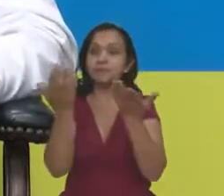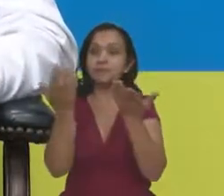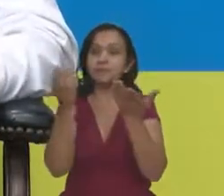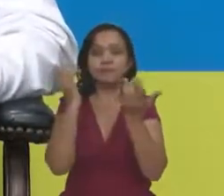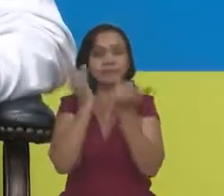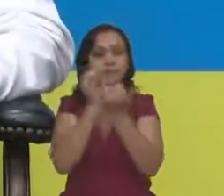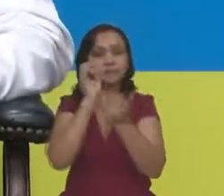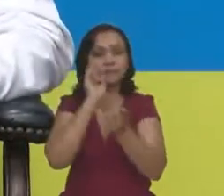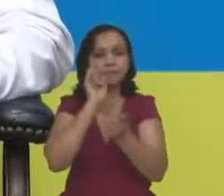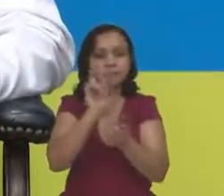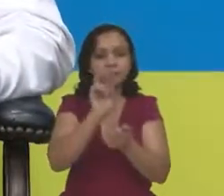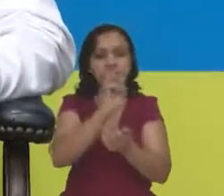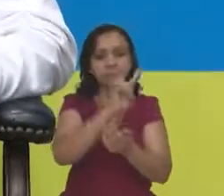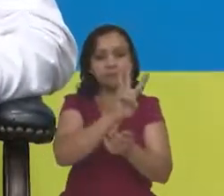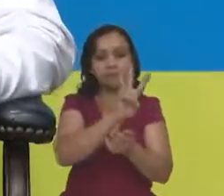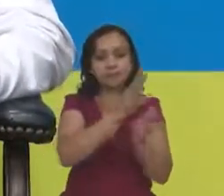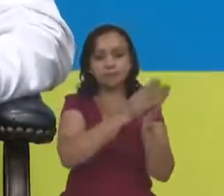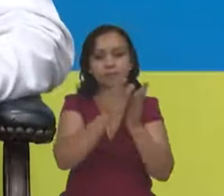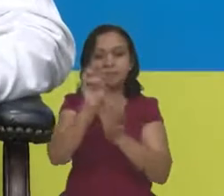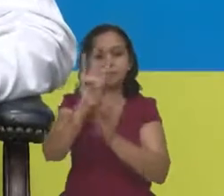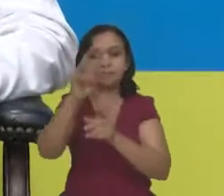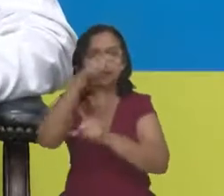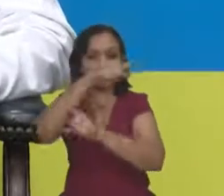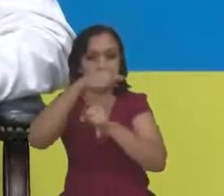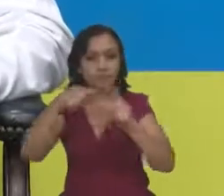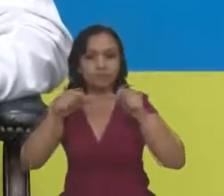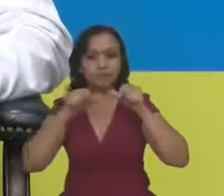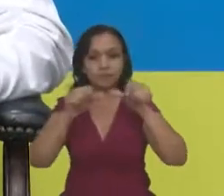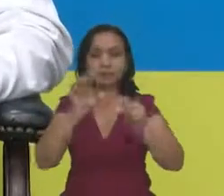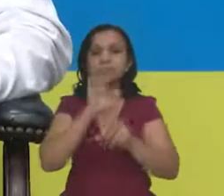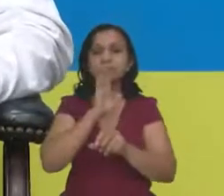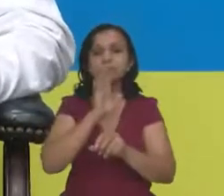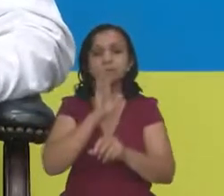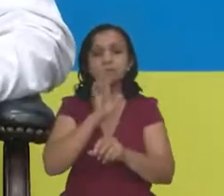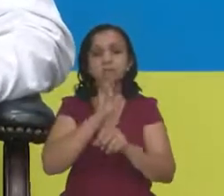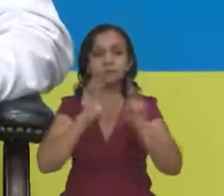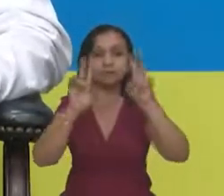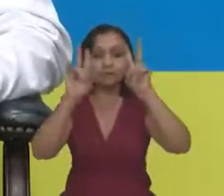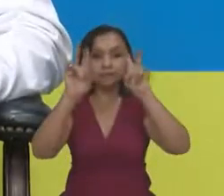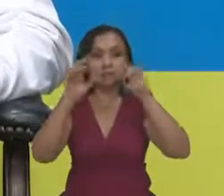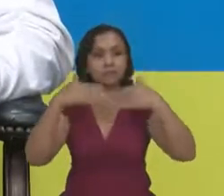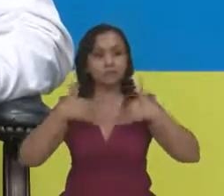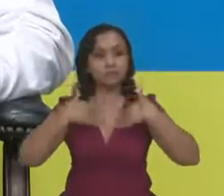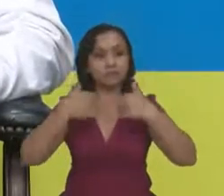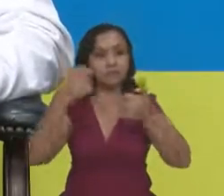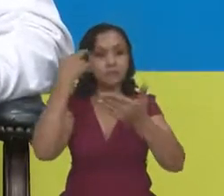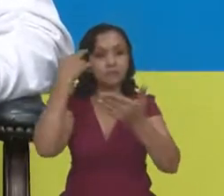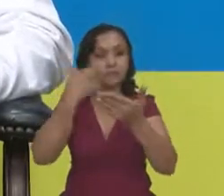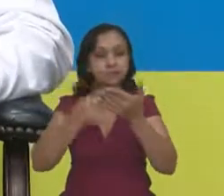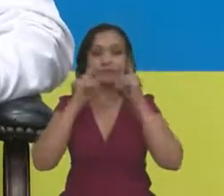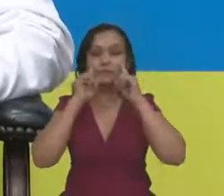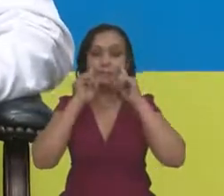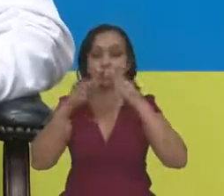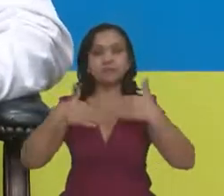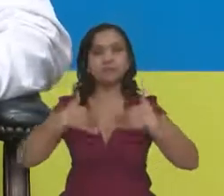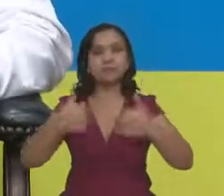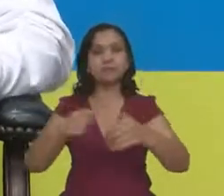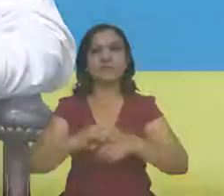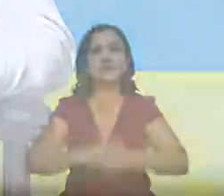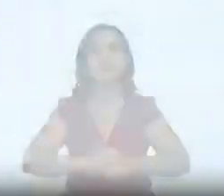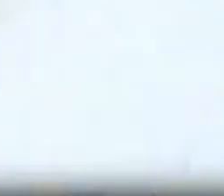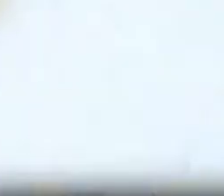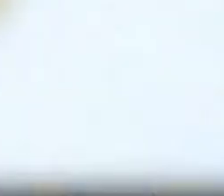nos sintonice de 3 a 3 y media para seguir conversando sobre temas de salud. Recuerde que prevenir también es salud.